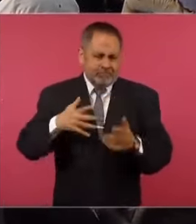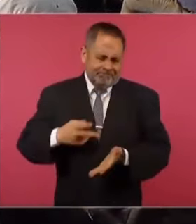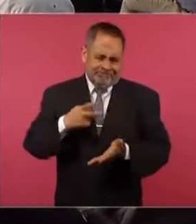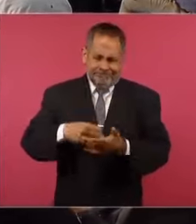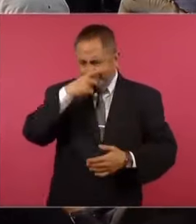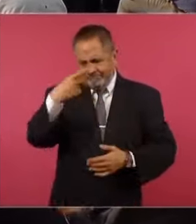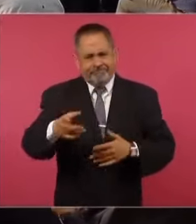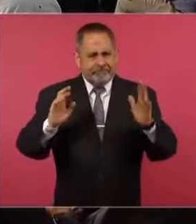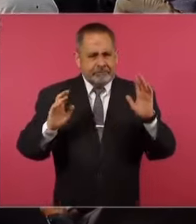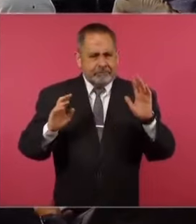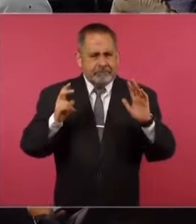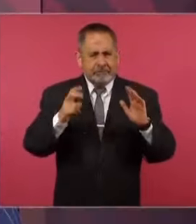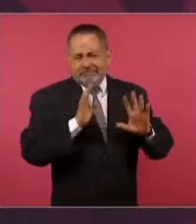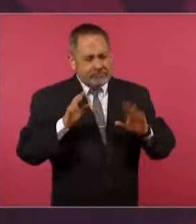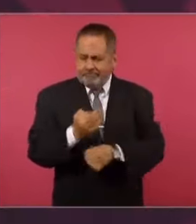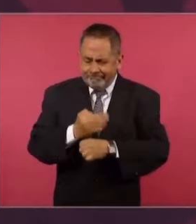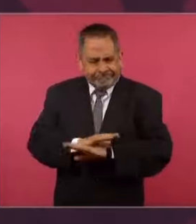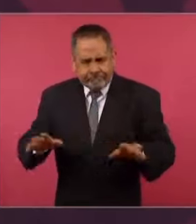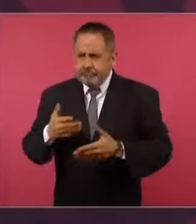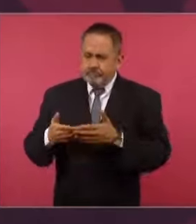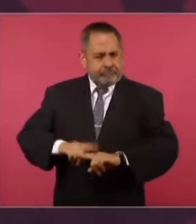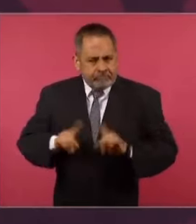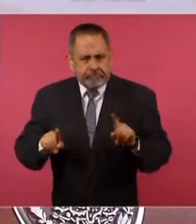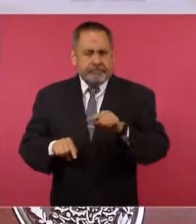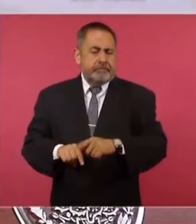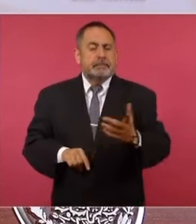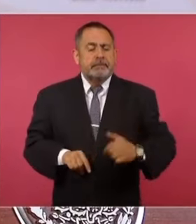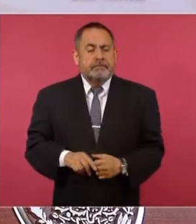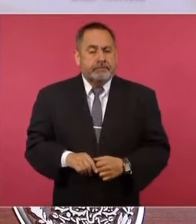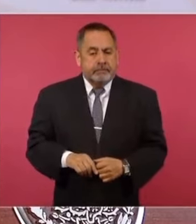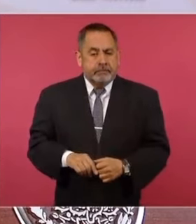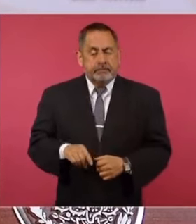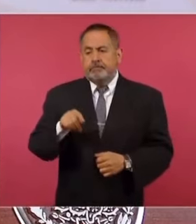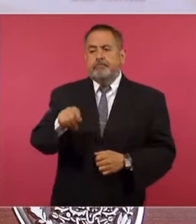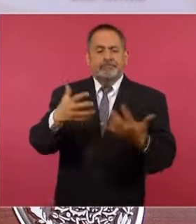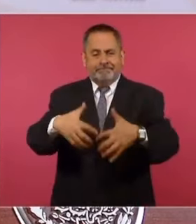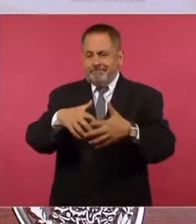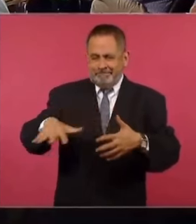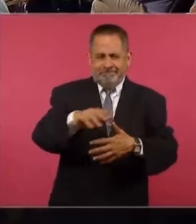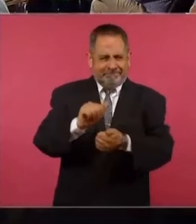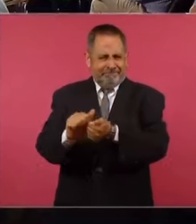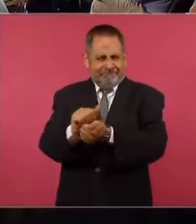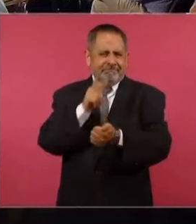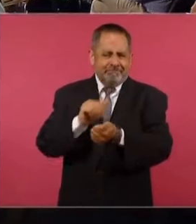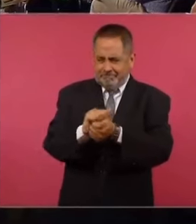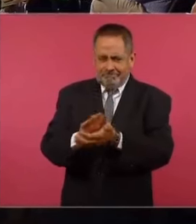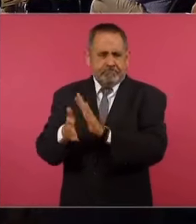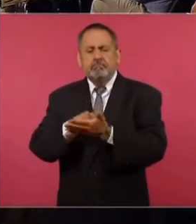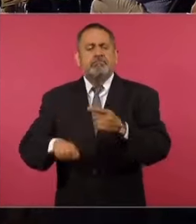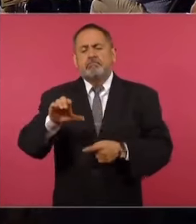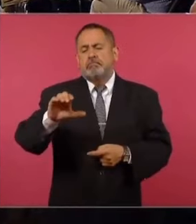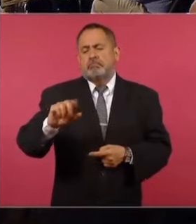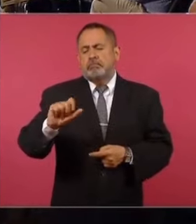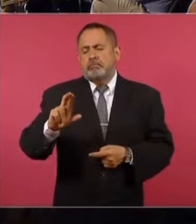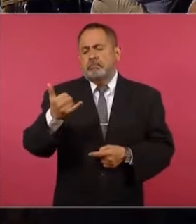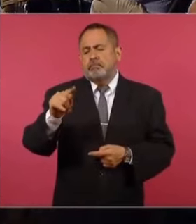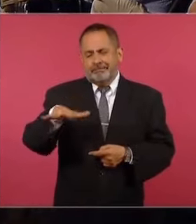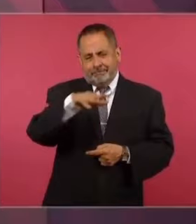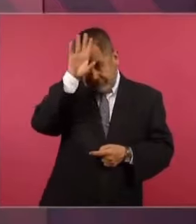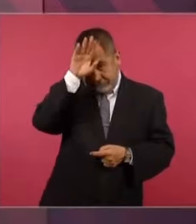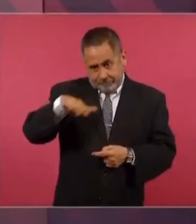dicho, eso es oligarquía y ahora es distinto. Entonces, en el caso de las refinerías en Cadereyta, está